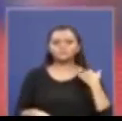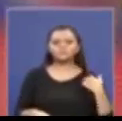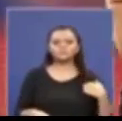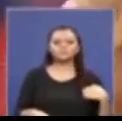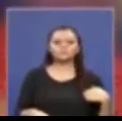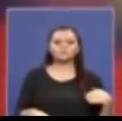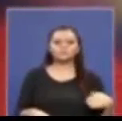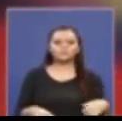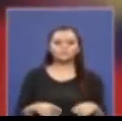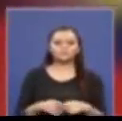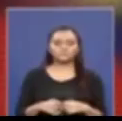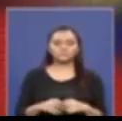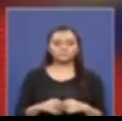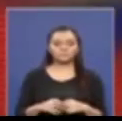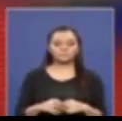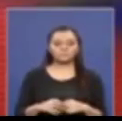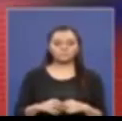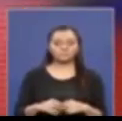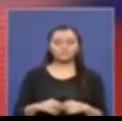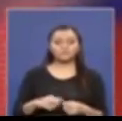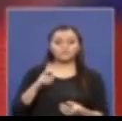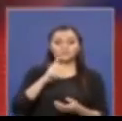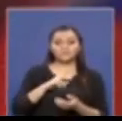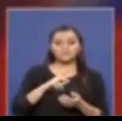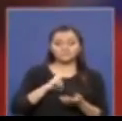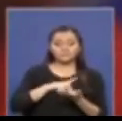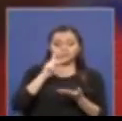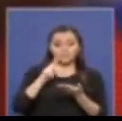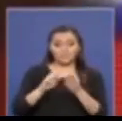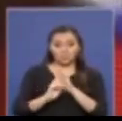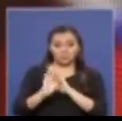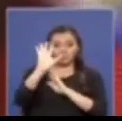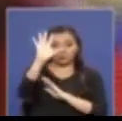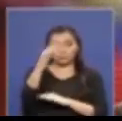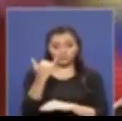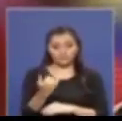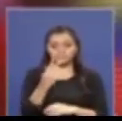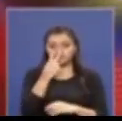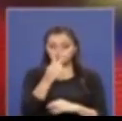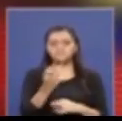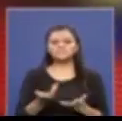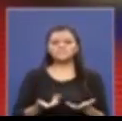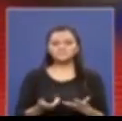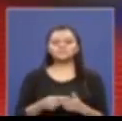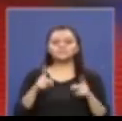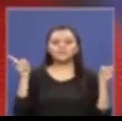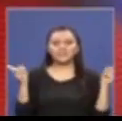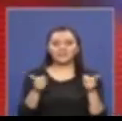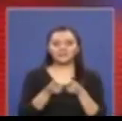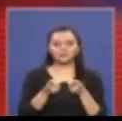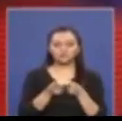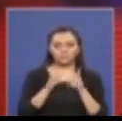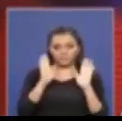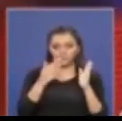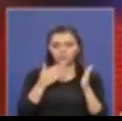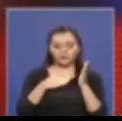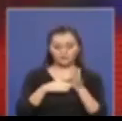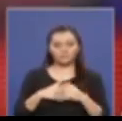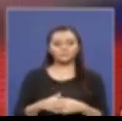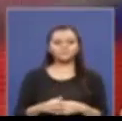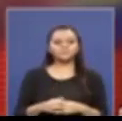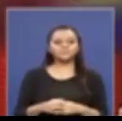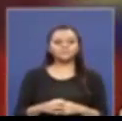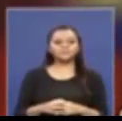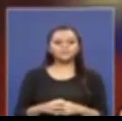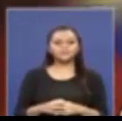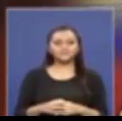poco en las diapositivas que los que nos siguen por televisión están viendo en las pantallas, el resumen de casos,